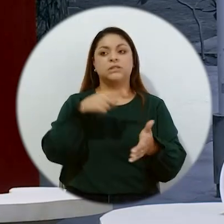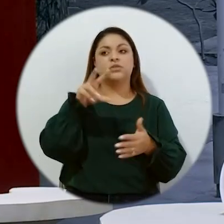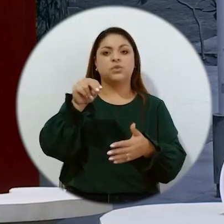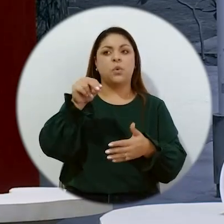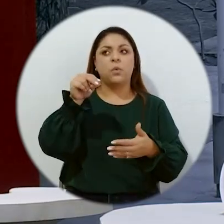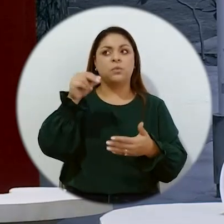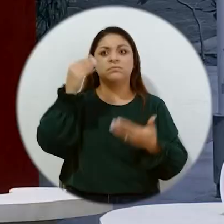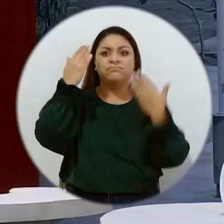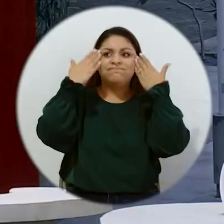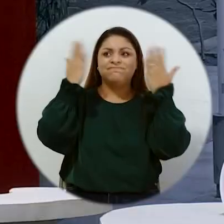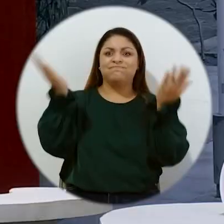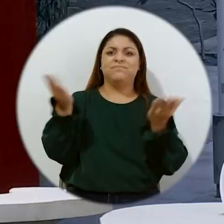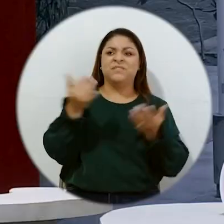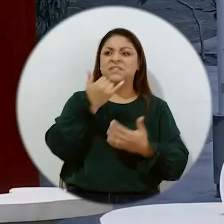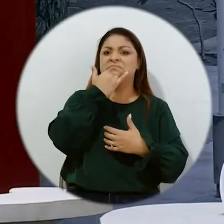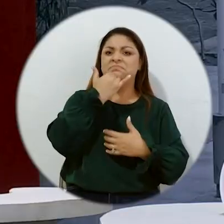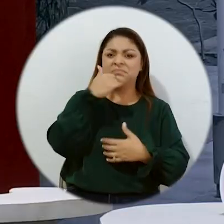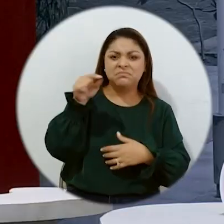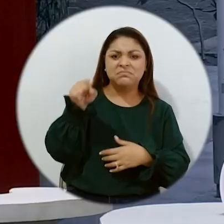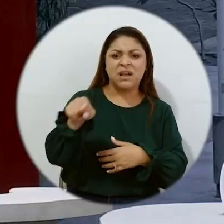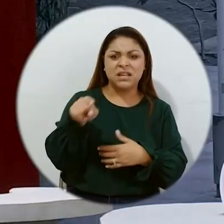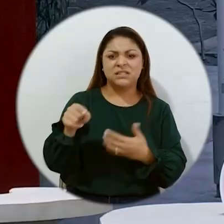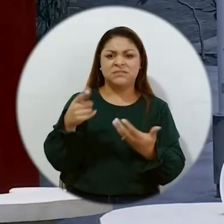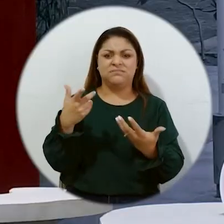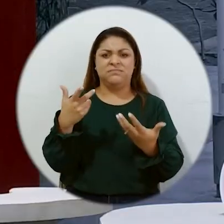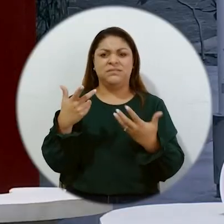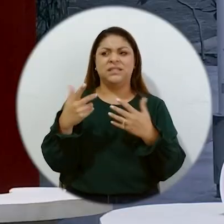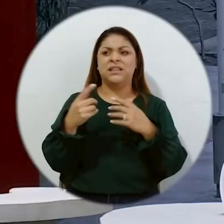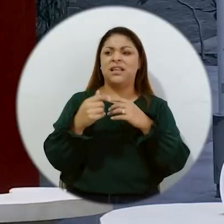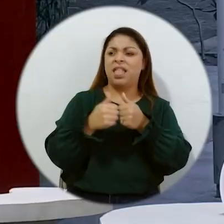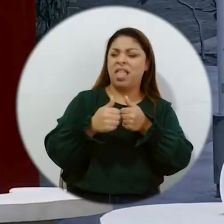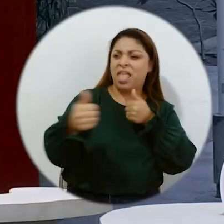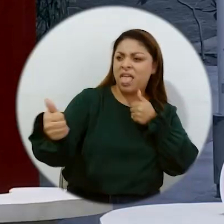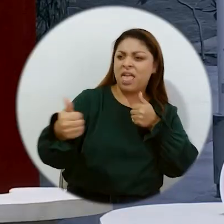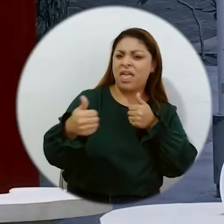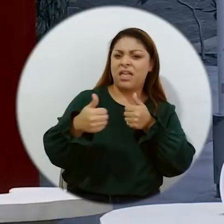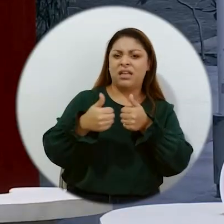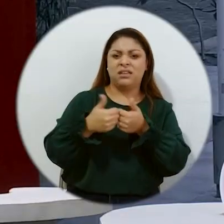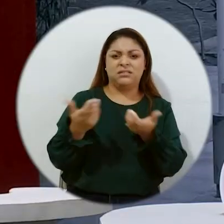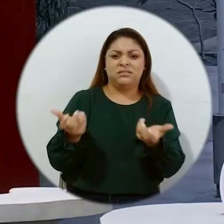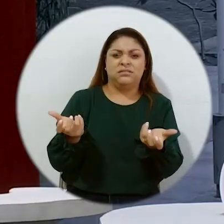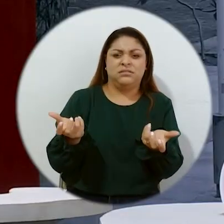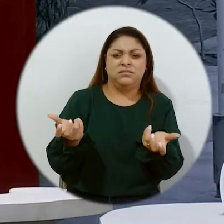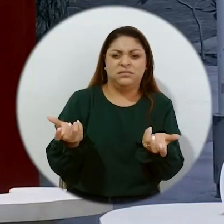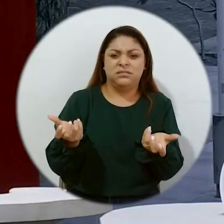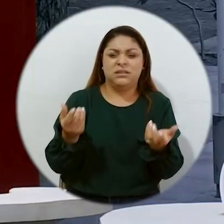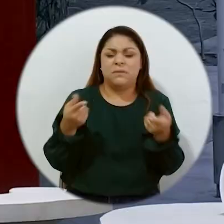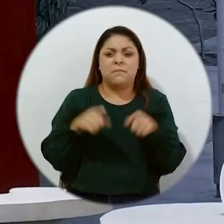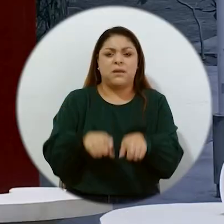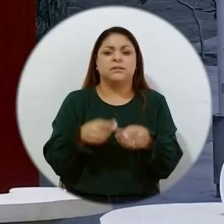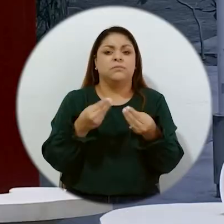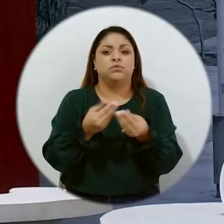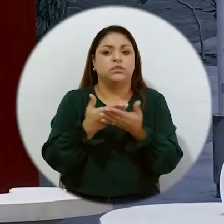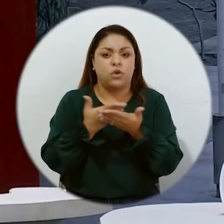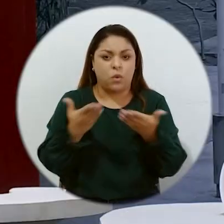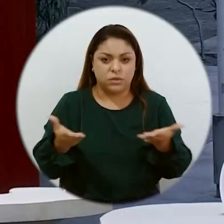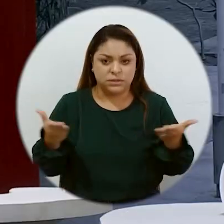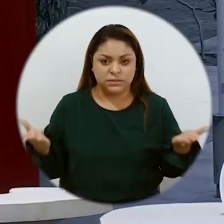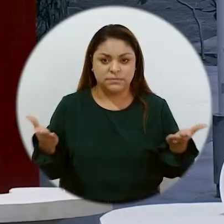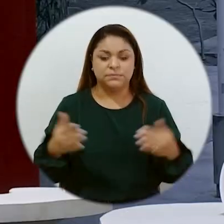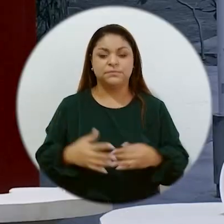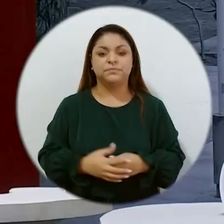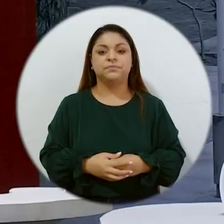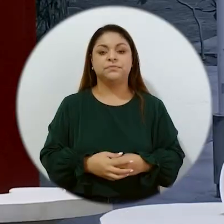no necesariamente sabemos qué es lo que pasa, ¿verdad?, más allá de cierta distancia de la costa y pues están pasando muchísimas